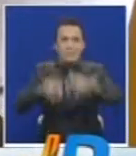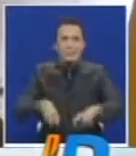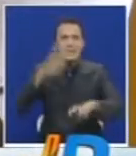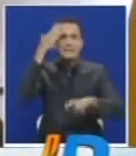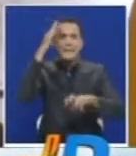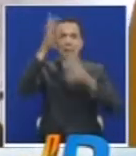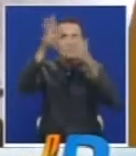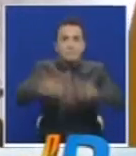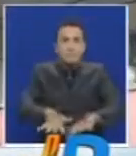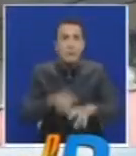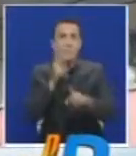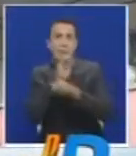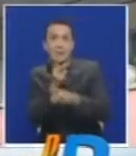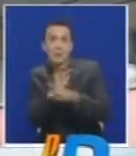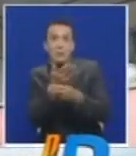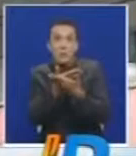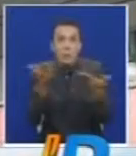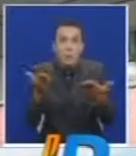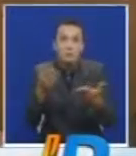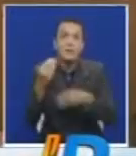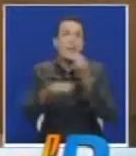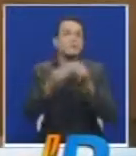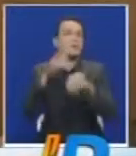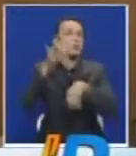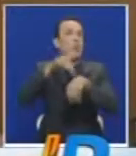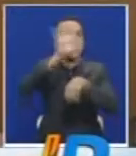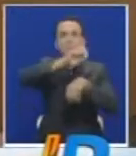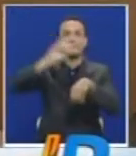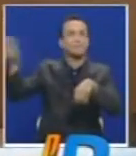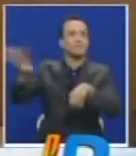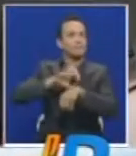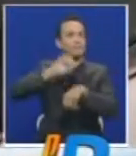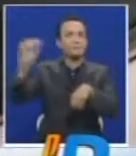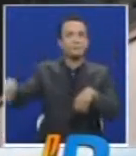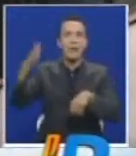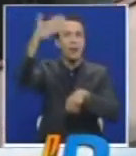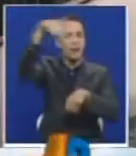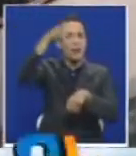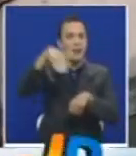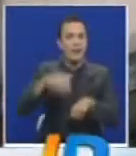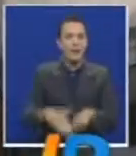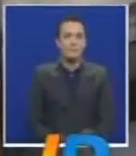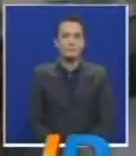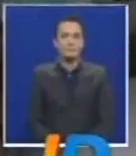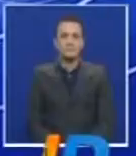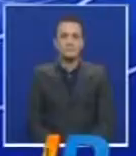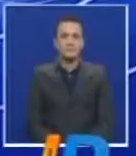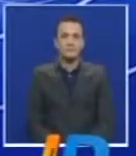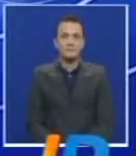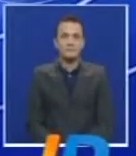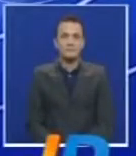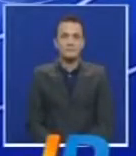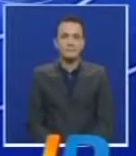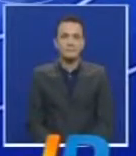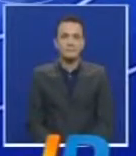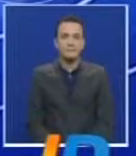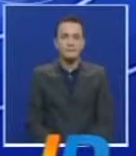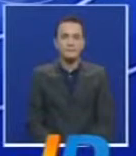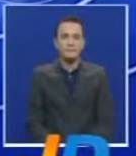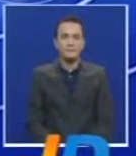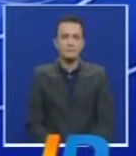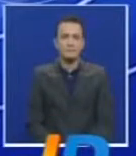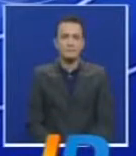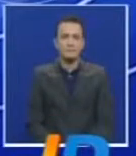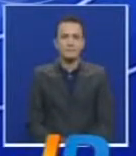de riesgo y si este aumenta se procederá a la evacuación de las familias que hoy habitan en esta urbanización. La protesta que